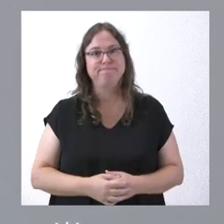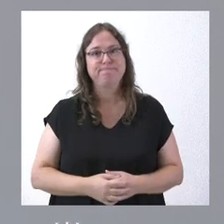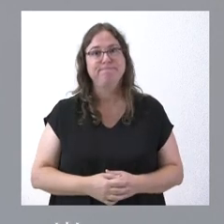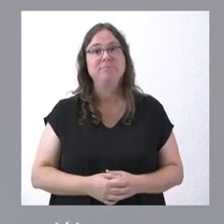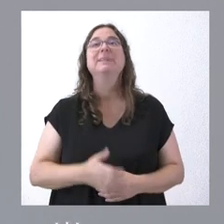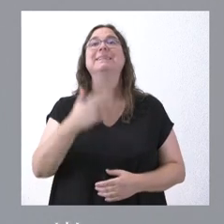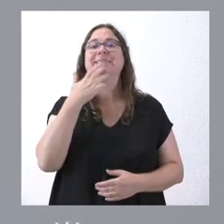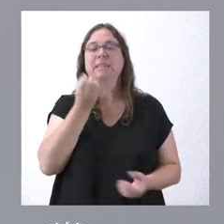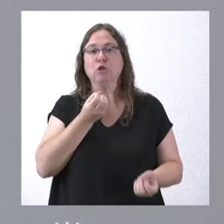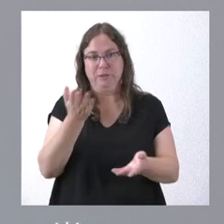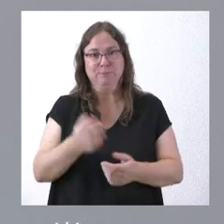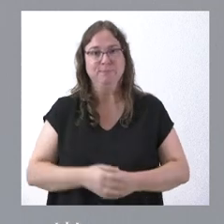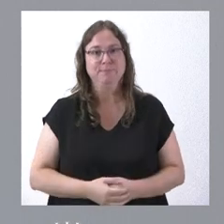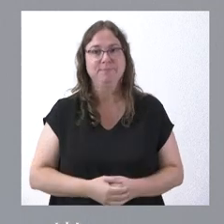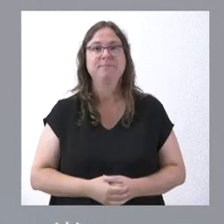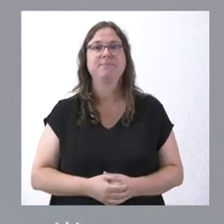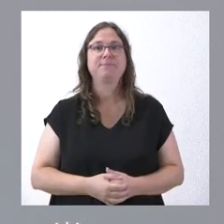Naturalmente se lo ampliaremos.